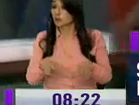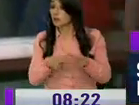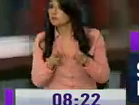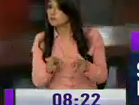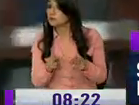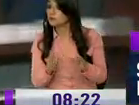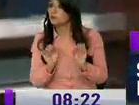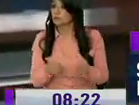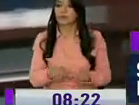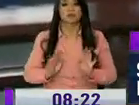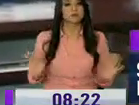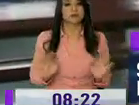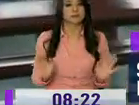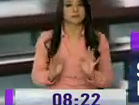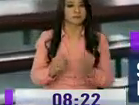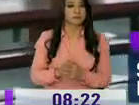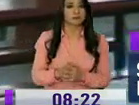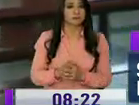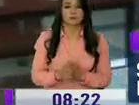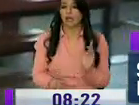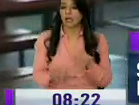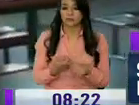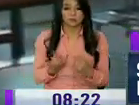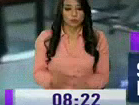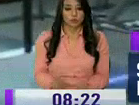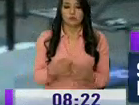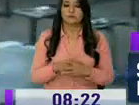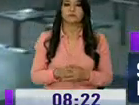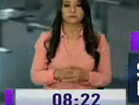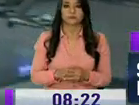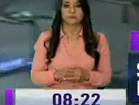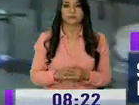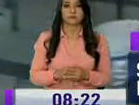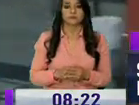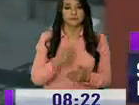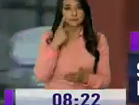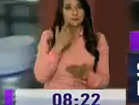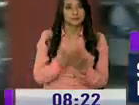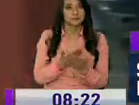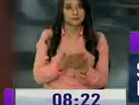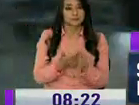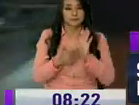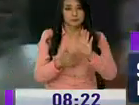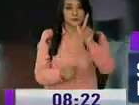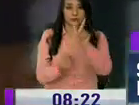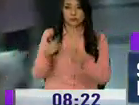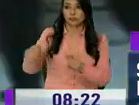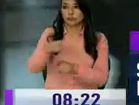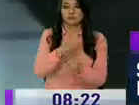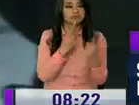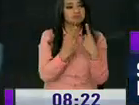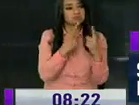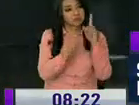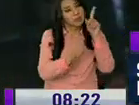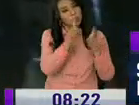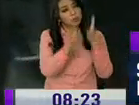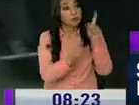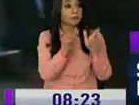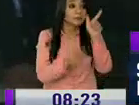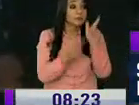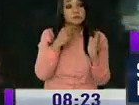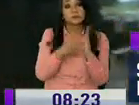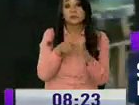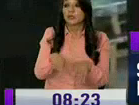mantengan como hasta ahora han estado. Bueno, y para comprobar, le invito por favor a hablar con la ciudadanía, preguntémosle a un par de las personas que